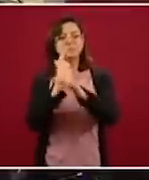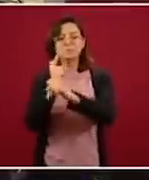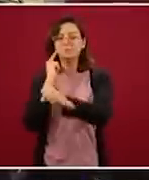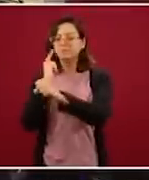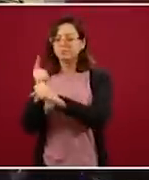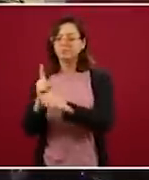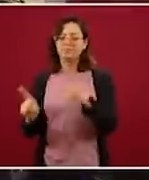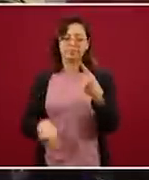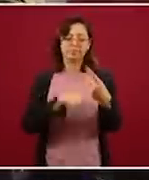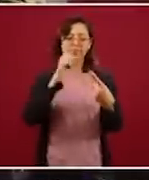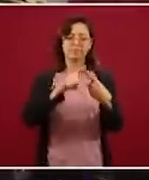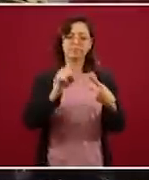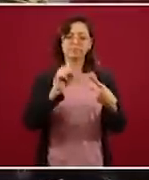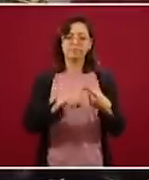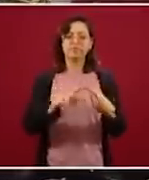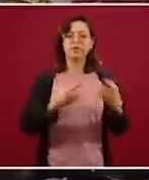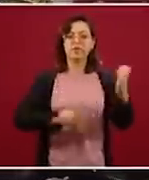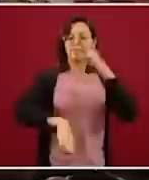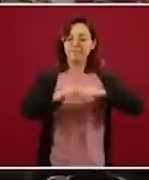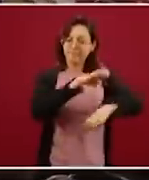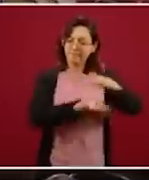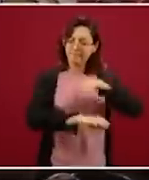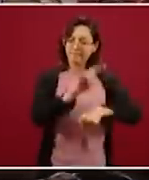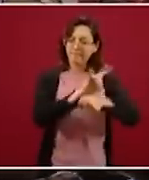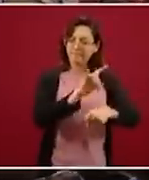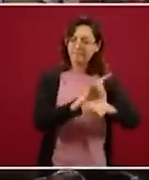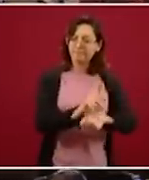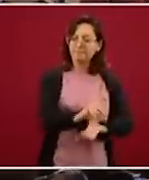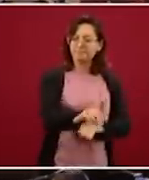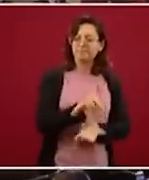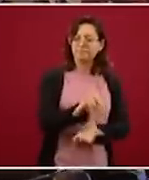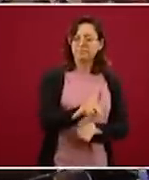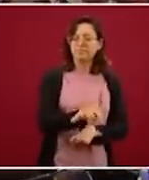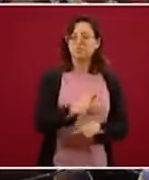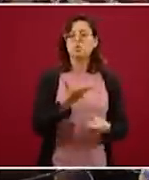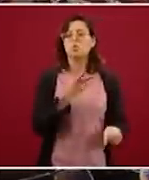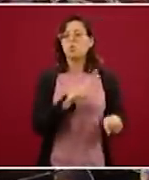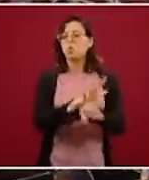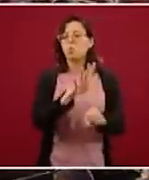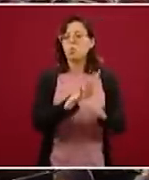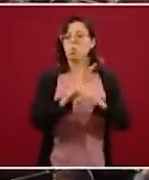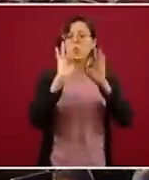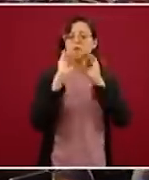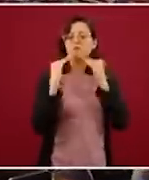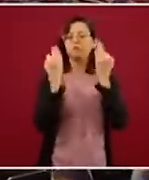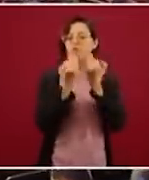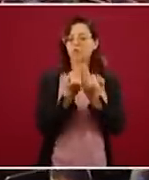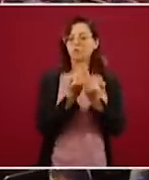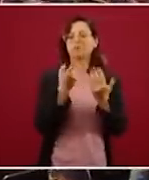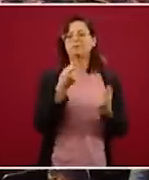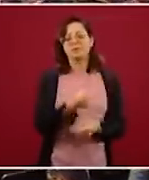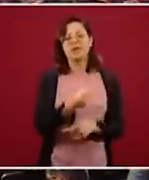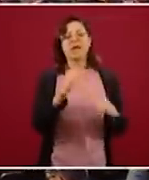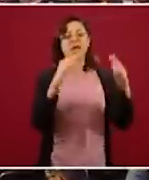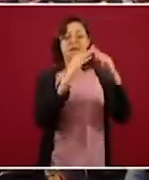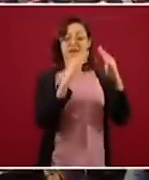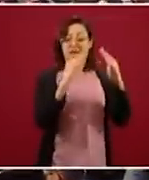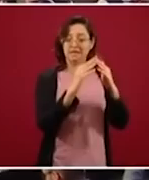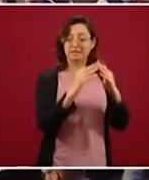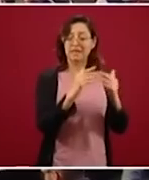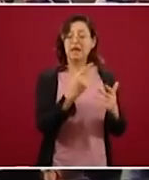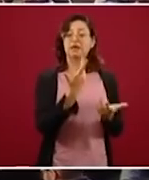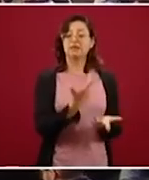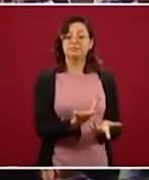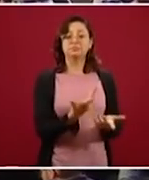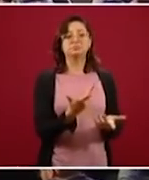La primera es el tema de las empresas fachada, y la empresa fachada tiene como tipología el que los domicilios